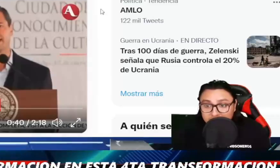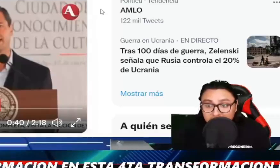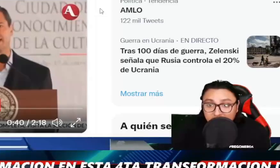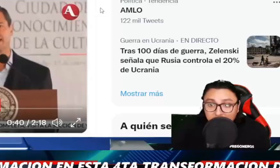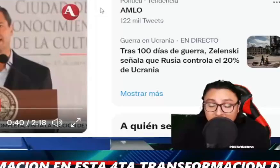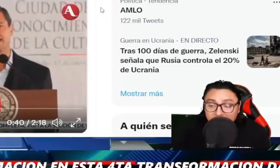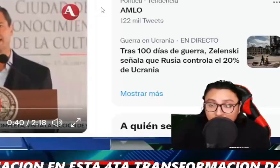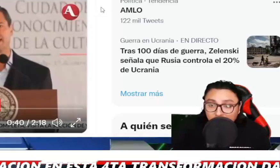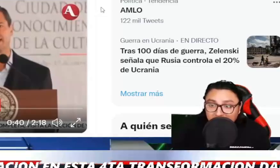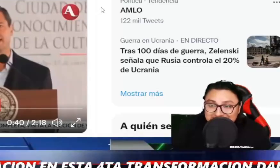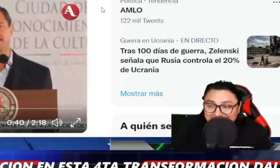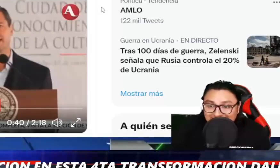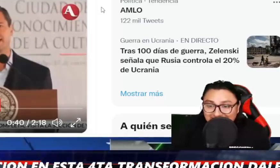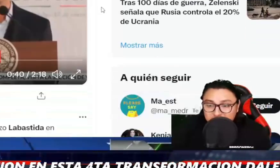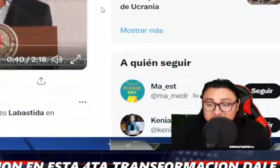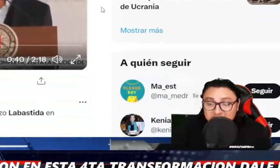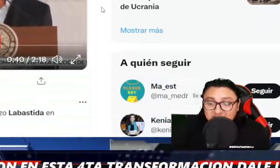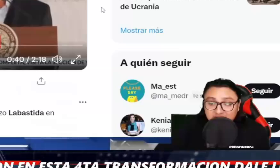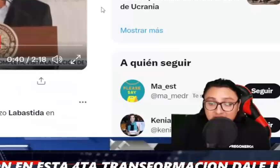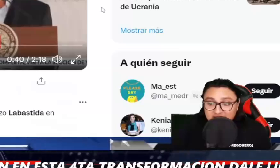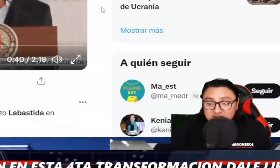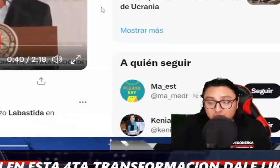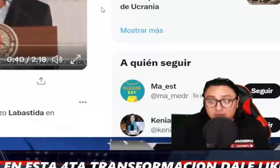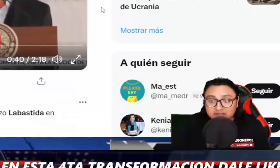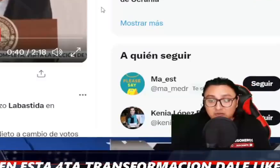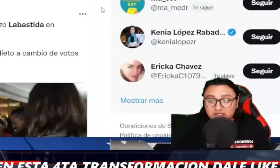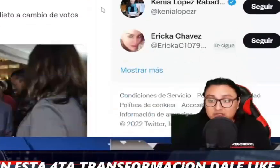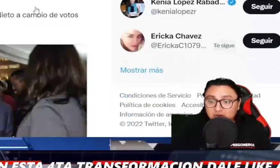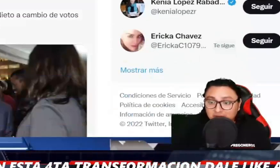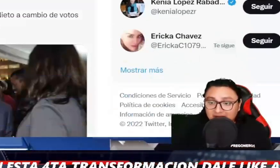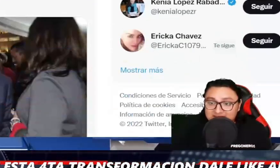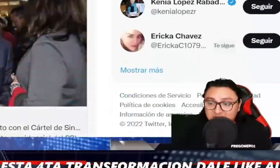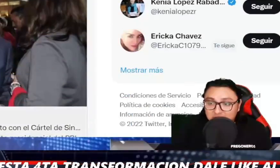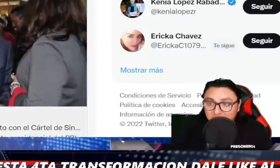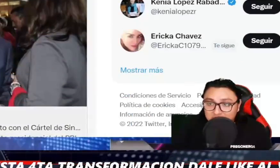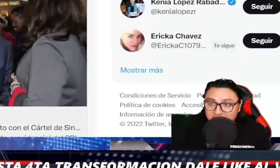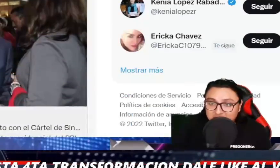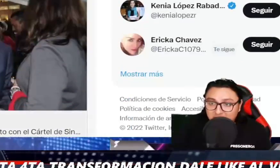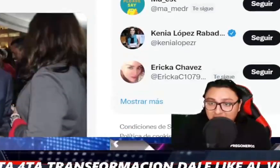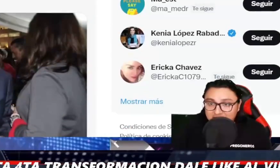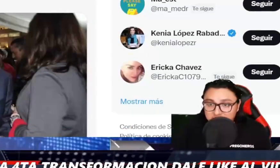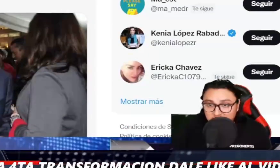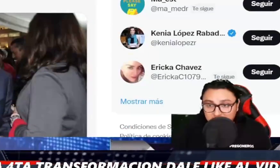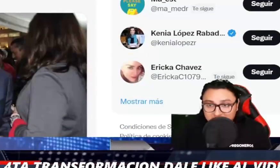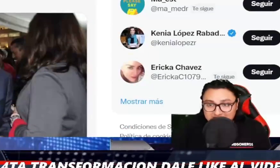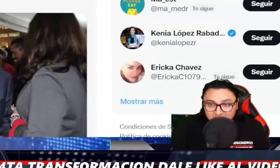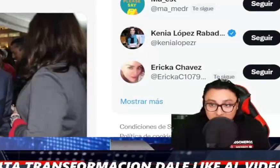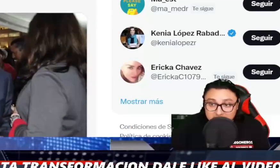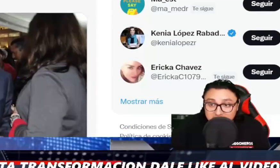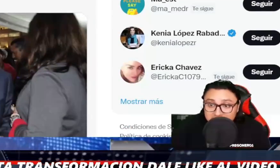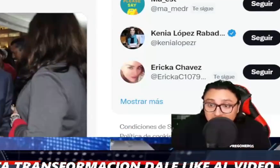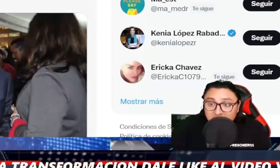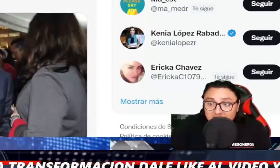y Peña para que no molesten al expresidente. Esto fue parte de lo que dijo. Vean, así lo daba a conocer también en su medio